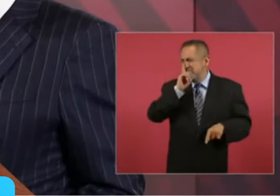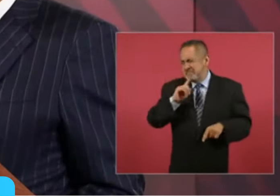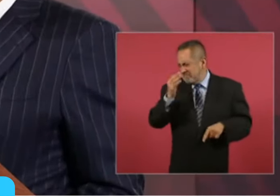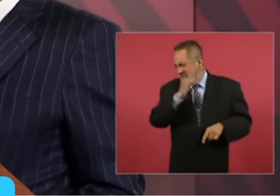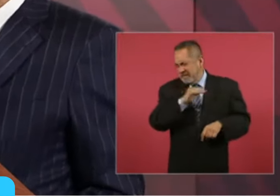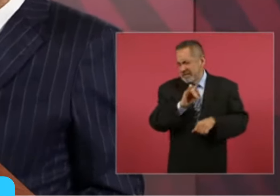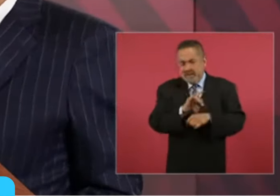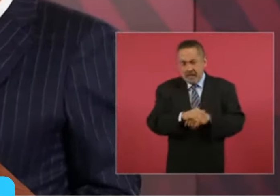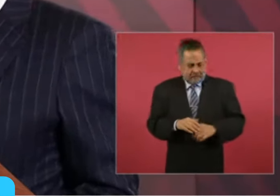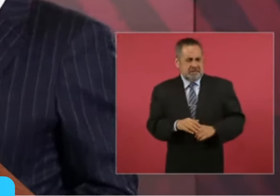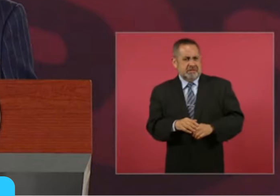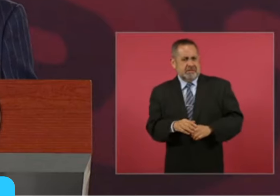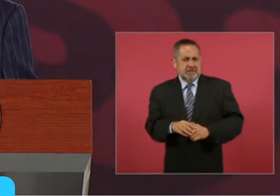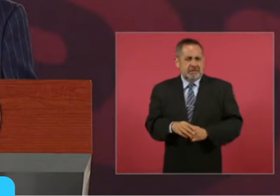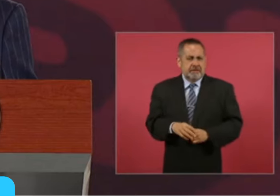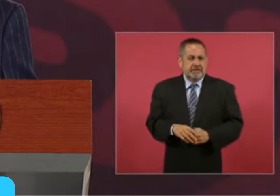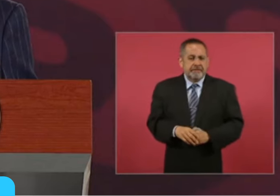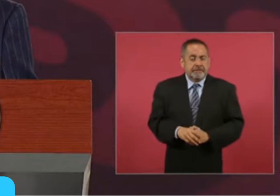yo hasta